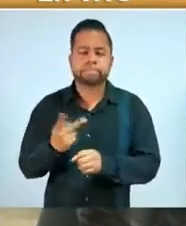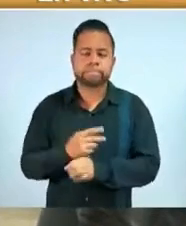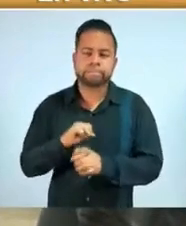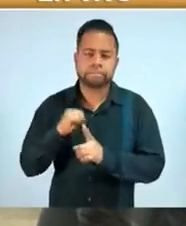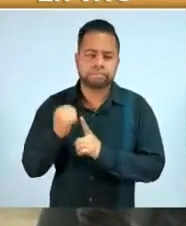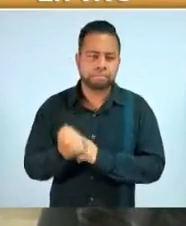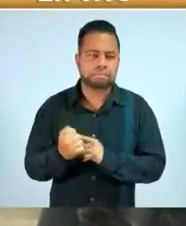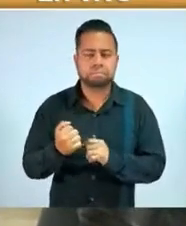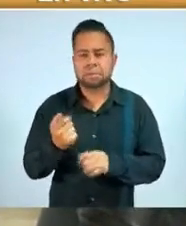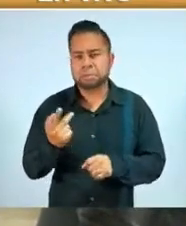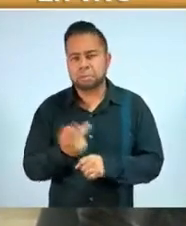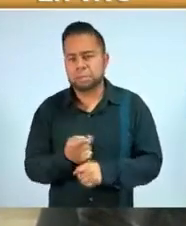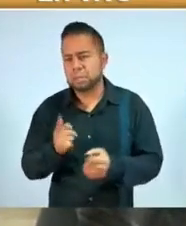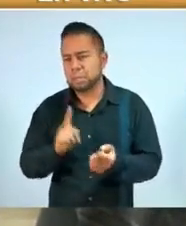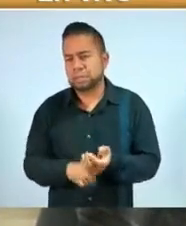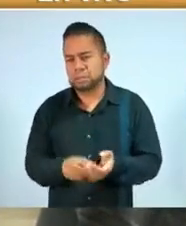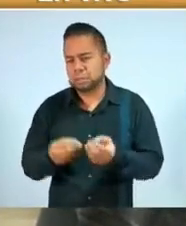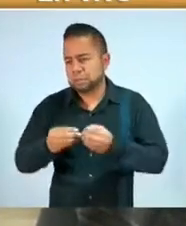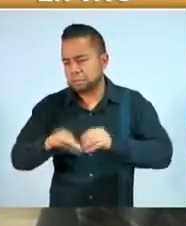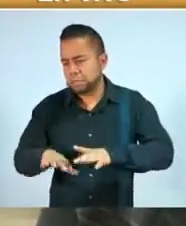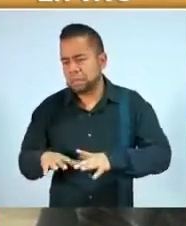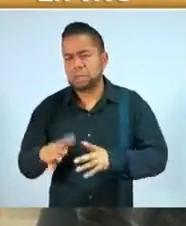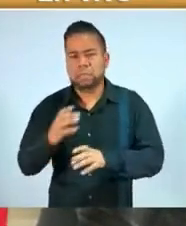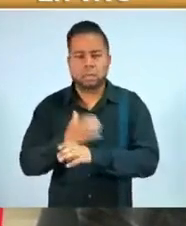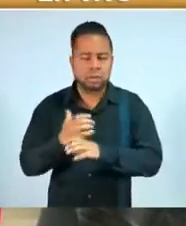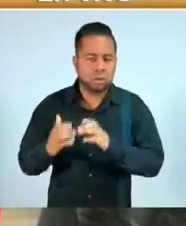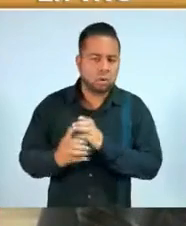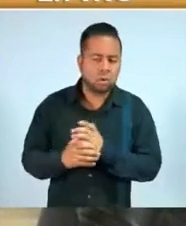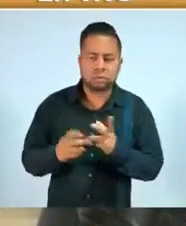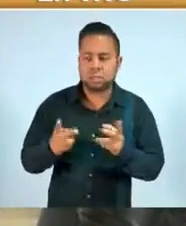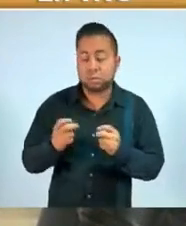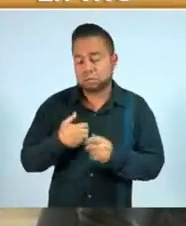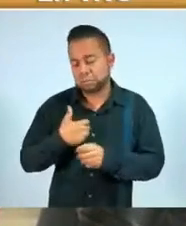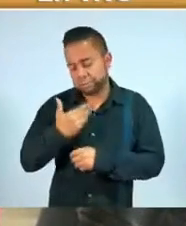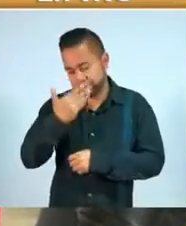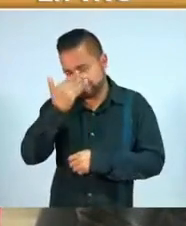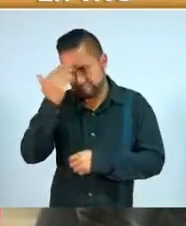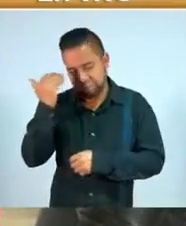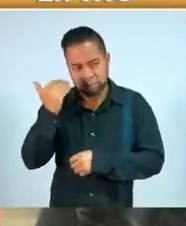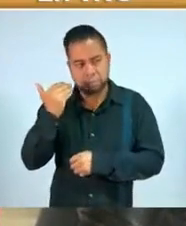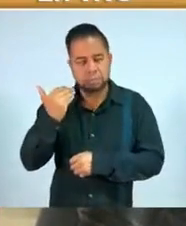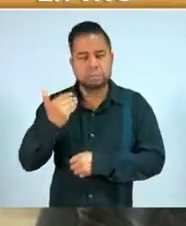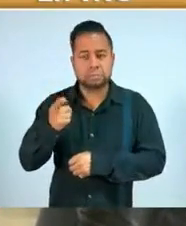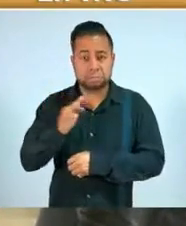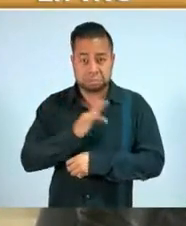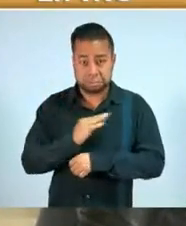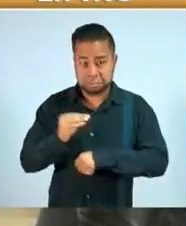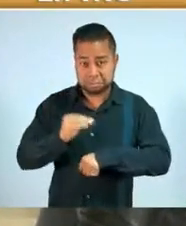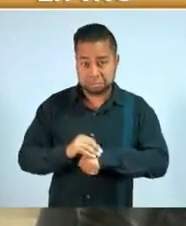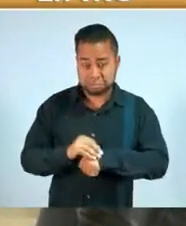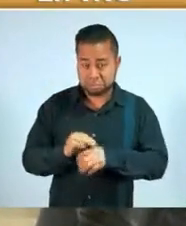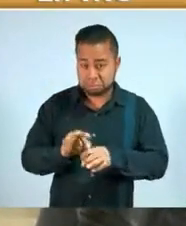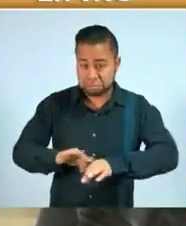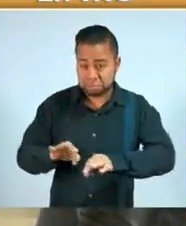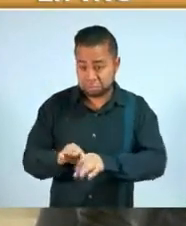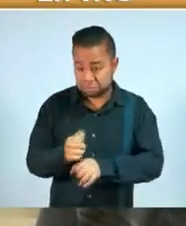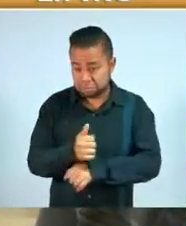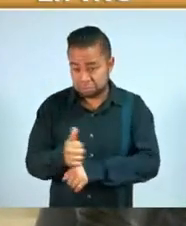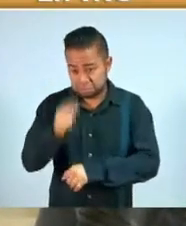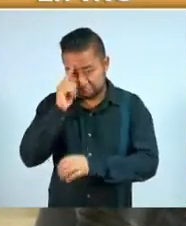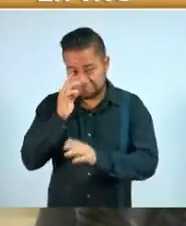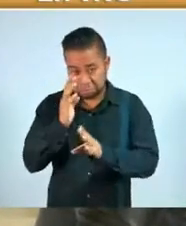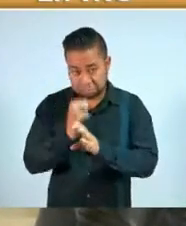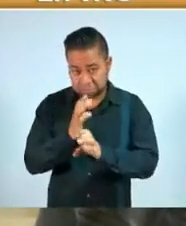de pérdida de algunas cosas al interior, en fin. ¿No sería bueno contemplar una ruta especial del